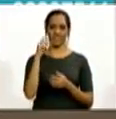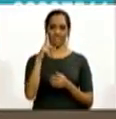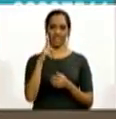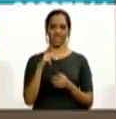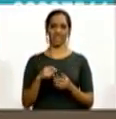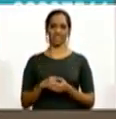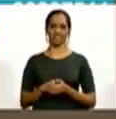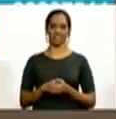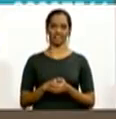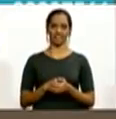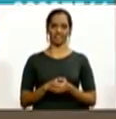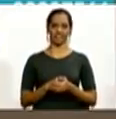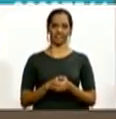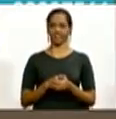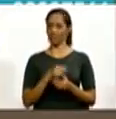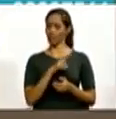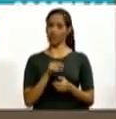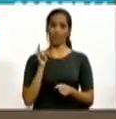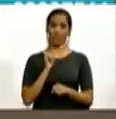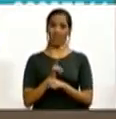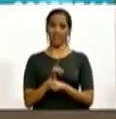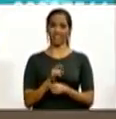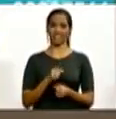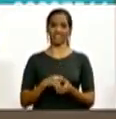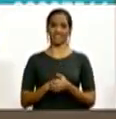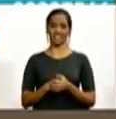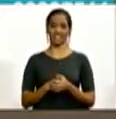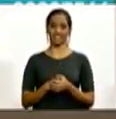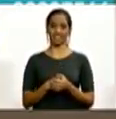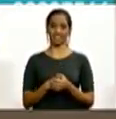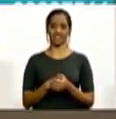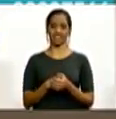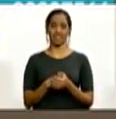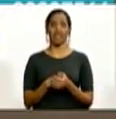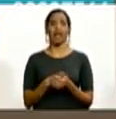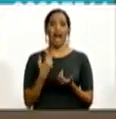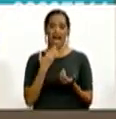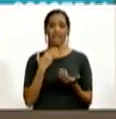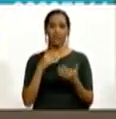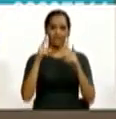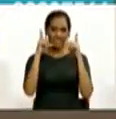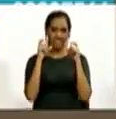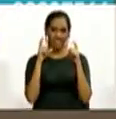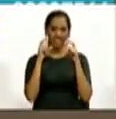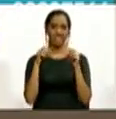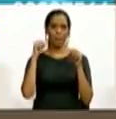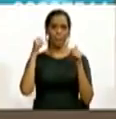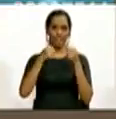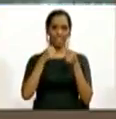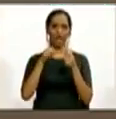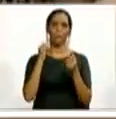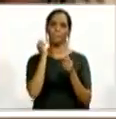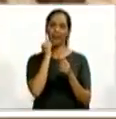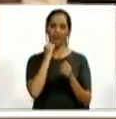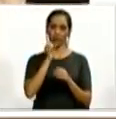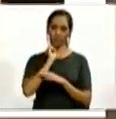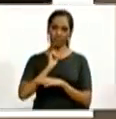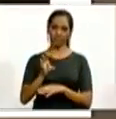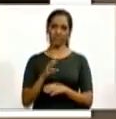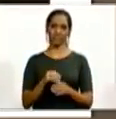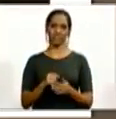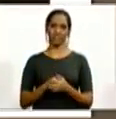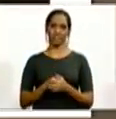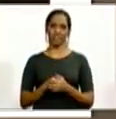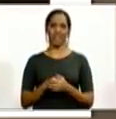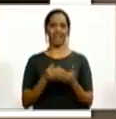No, el negro tuyo no falla lo que sabe acá ese mango. Ayer le puedes un captura de pantalla ese mensaje para mandar a la madre, por favor. Señor, por